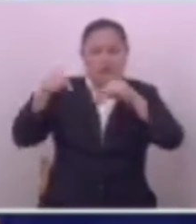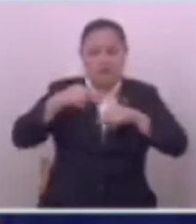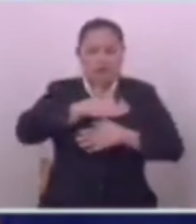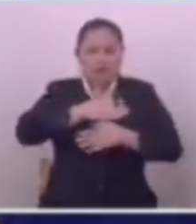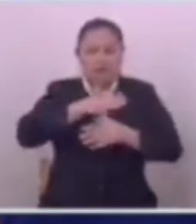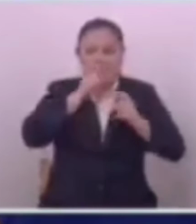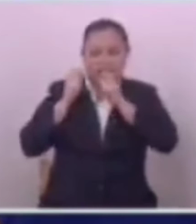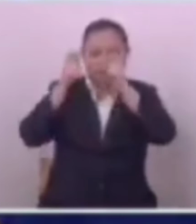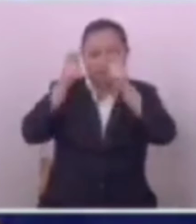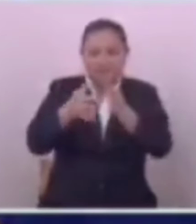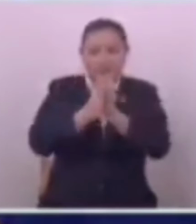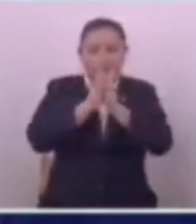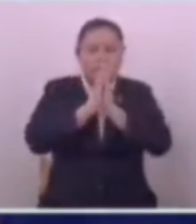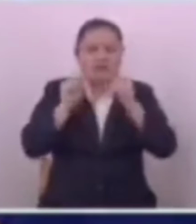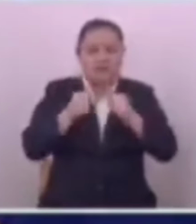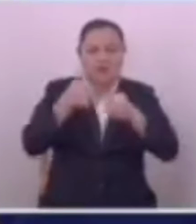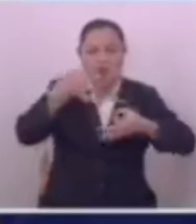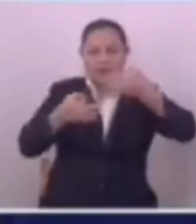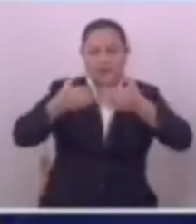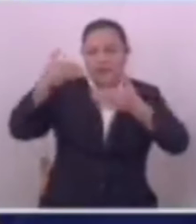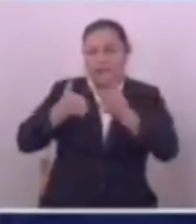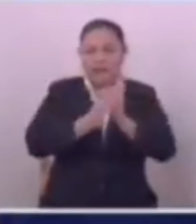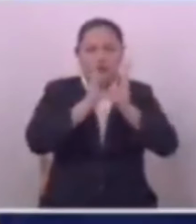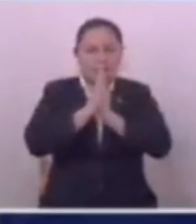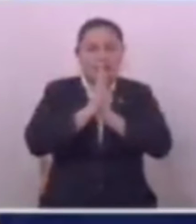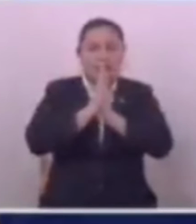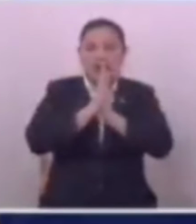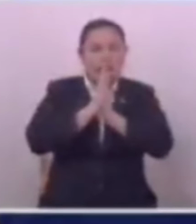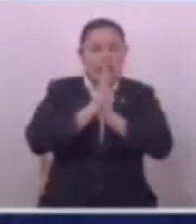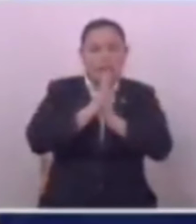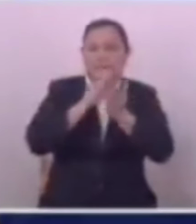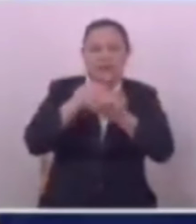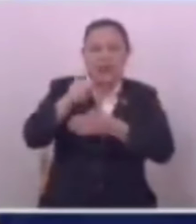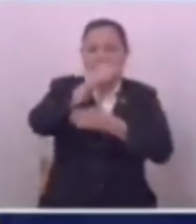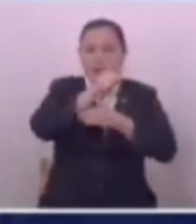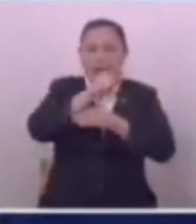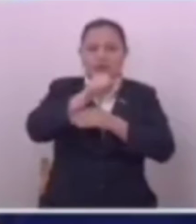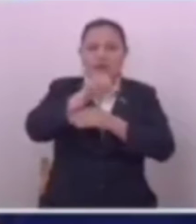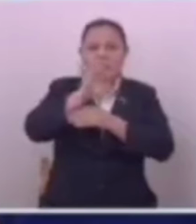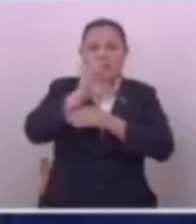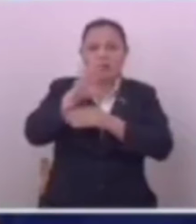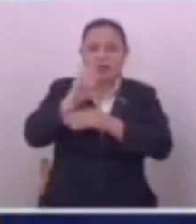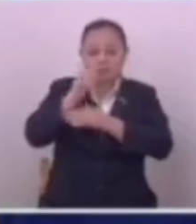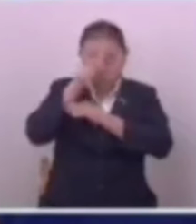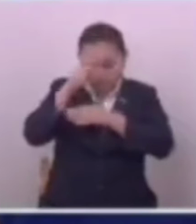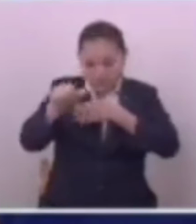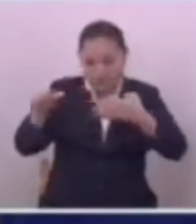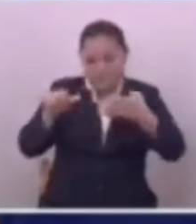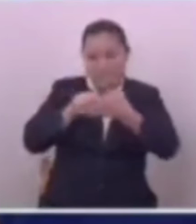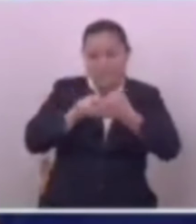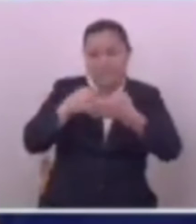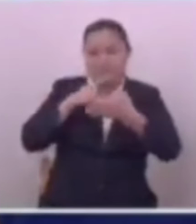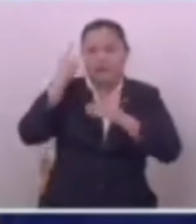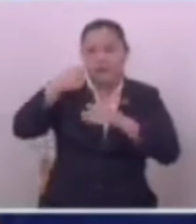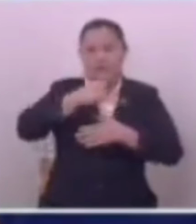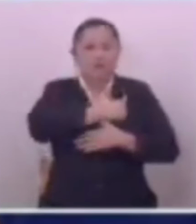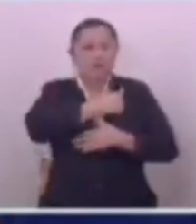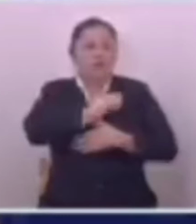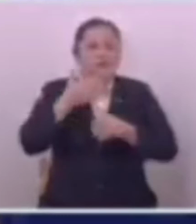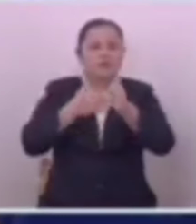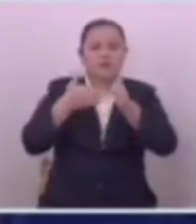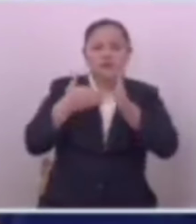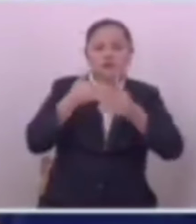día a presentar una solicitud de antejuicio y petición de desafuero ante la Honorable Asamblea Legislativa, quien es la indicada pues,